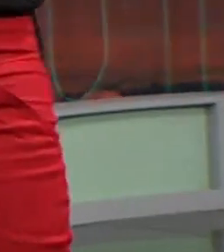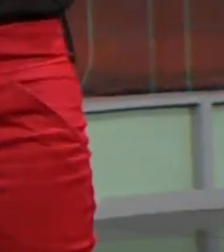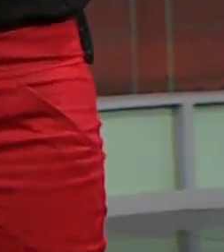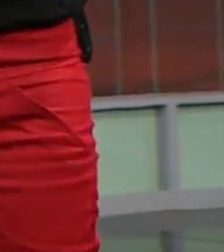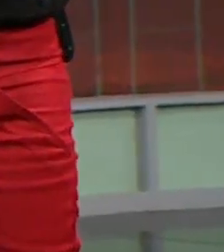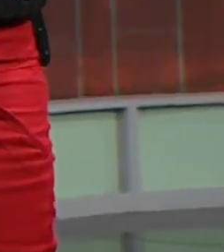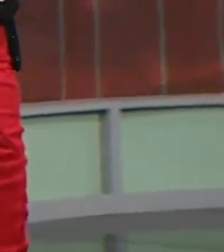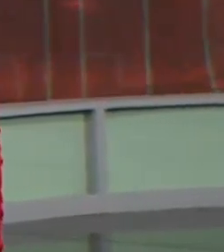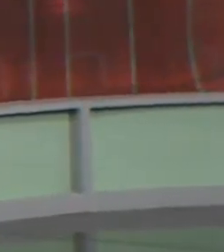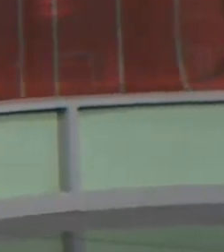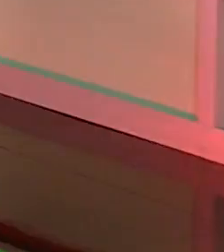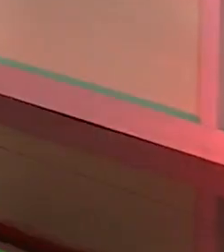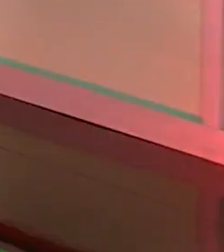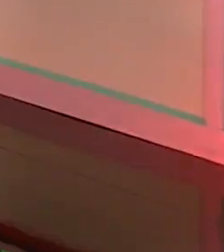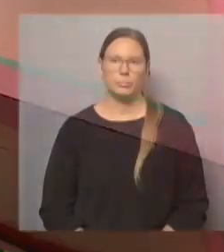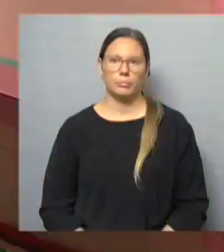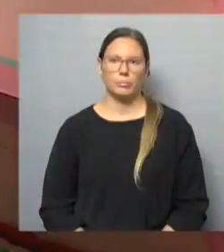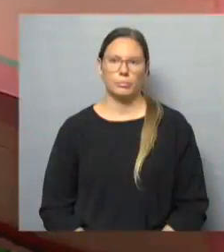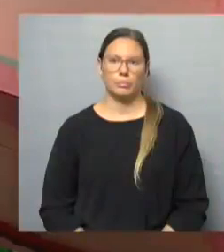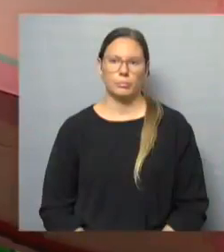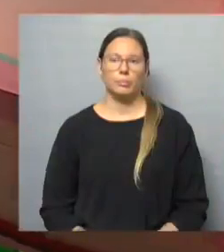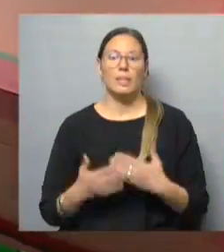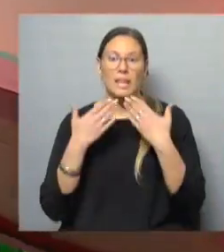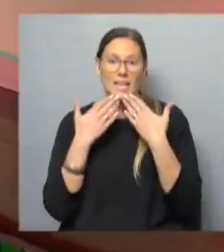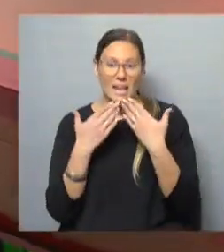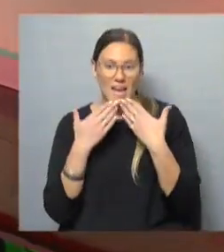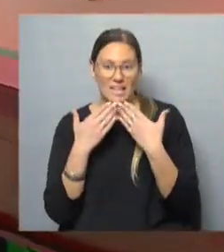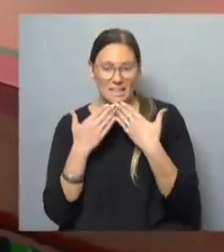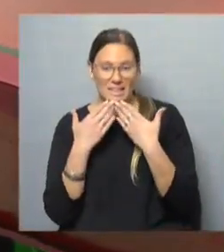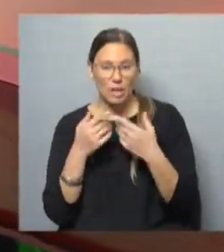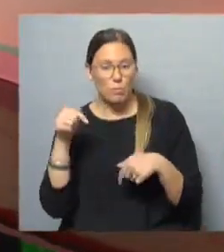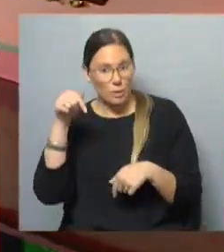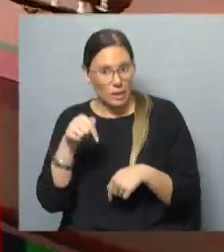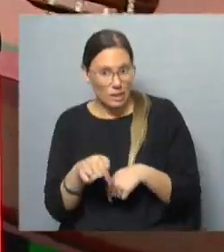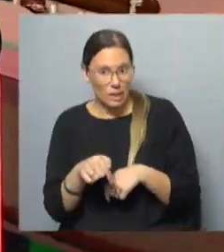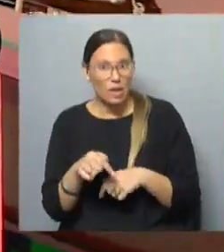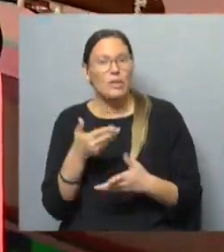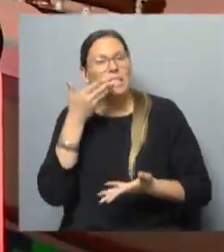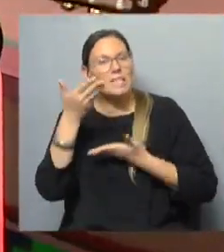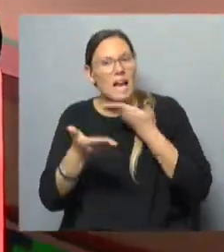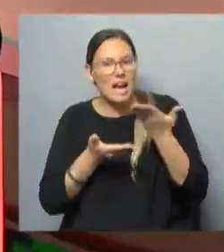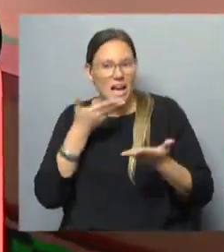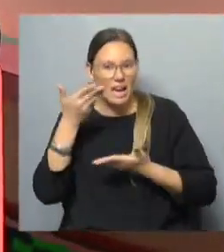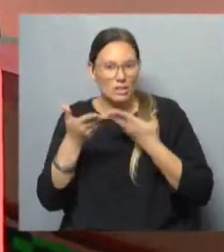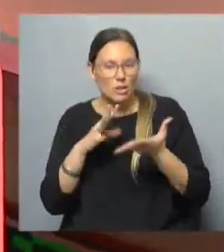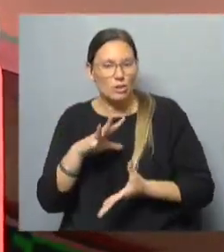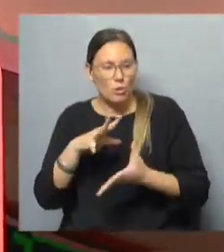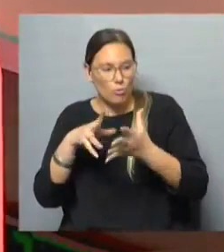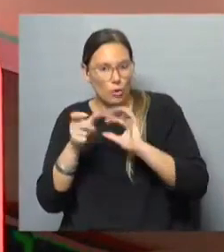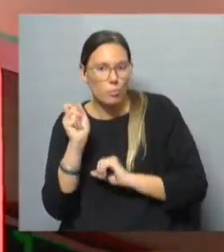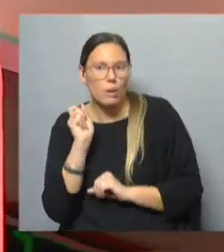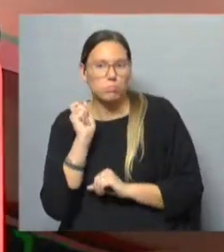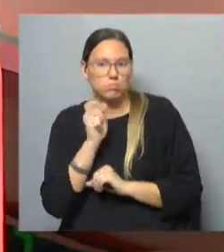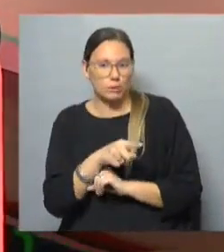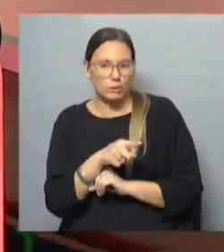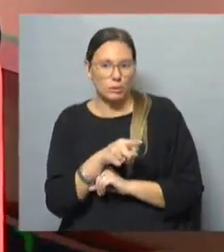Muchas gracias, lindo. Muchas gracias Mariana, oh, muchas gracias, gracias a Carmen, ustedes. Gracias a ustedes. Por estar hoy acá con esa muchas canción, gracias. Que claro, la versión es tipo... Bueno,